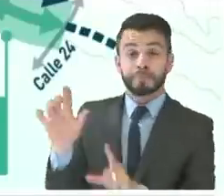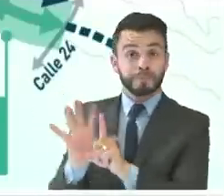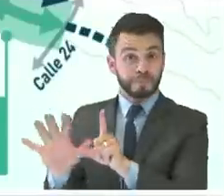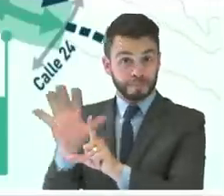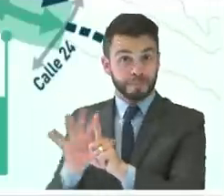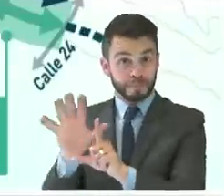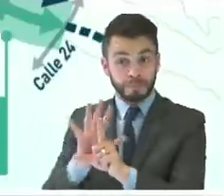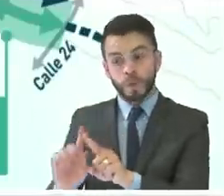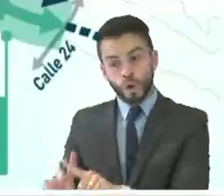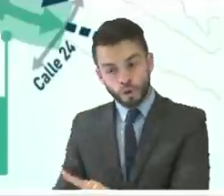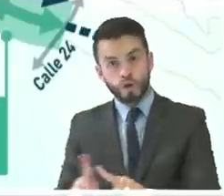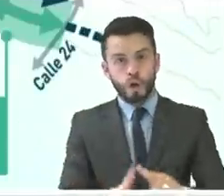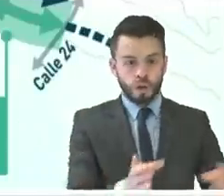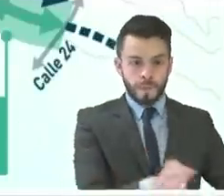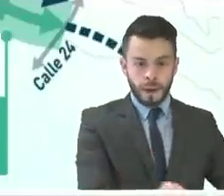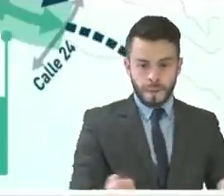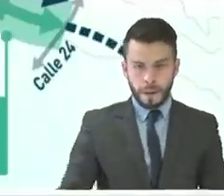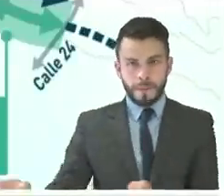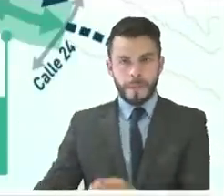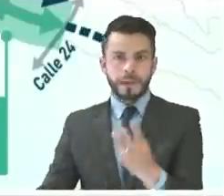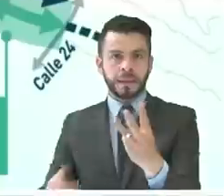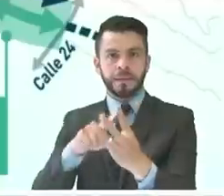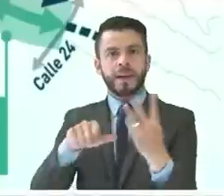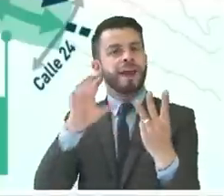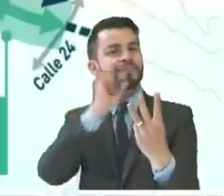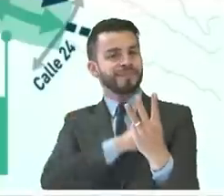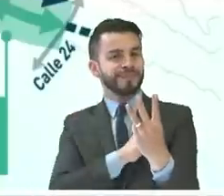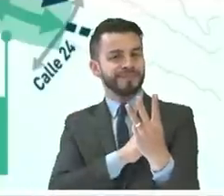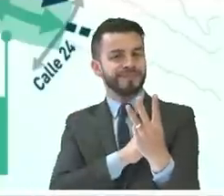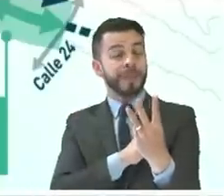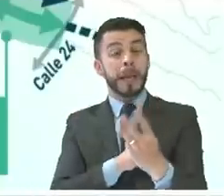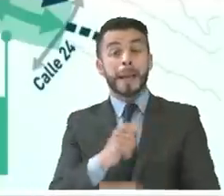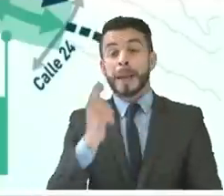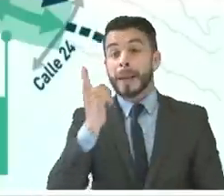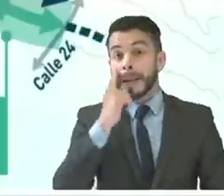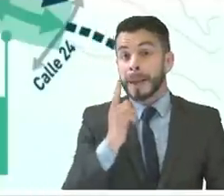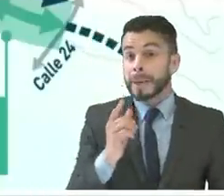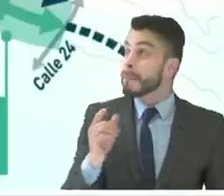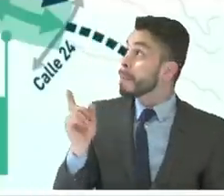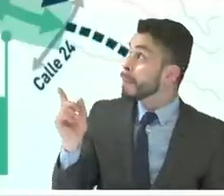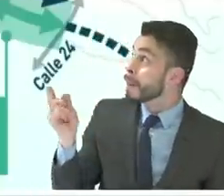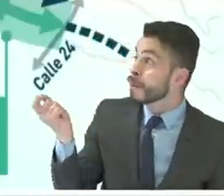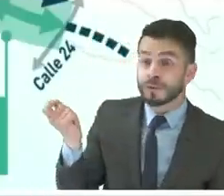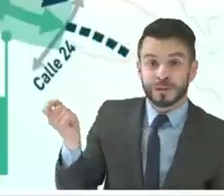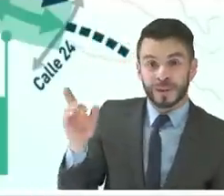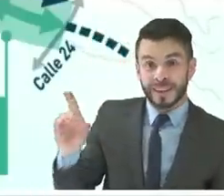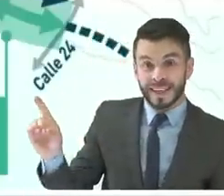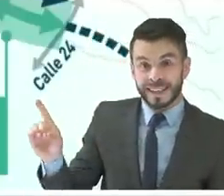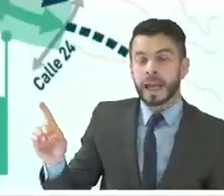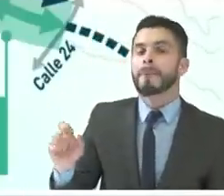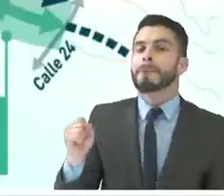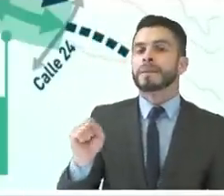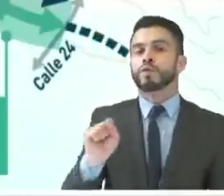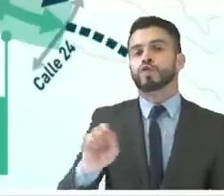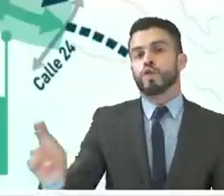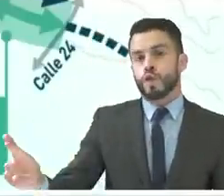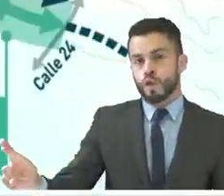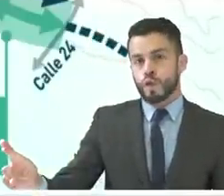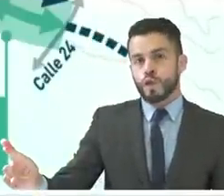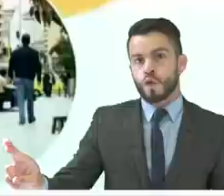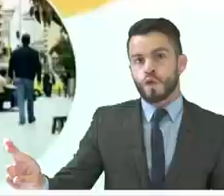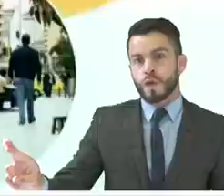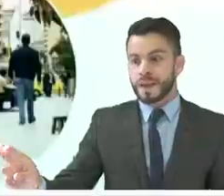que se identificaron, y lo que ven a mano derecha es la zona hacia el sur, más cercano al